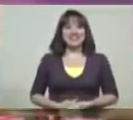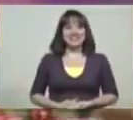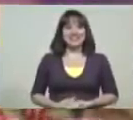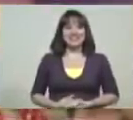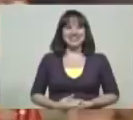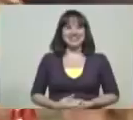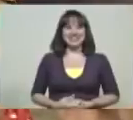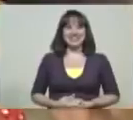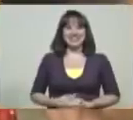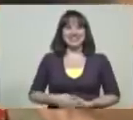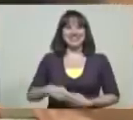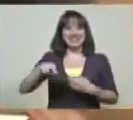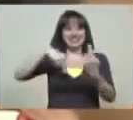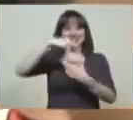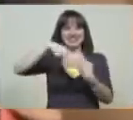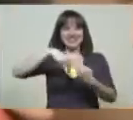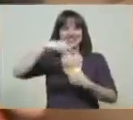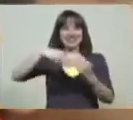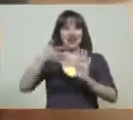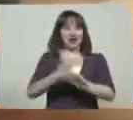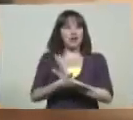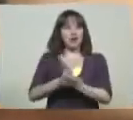revolucionario, transformador